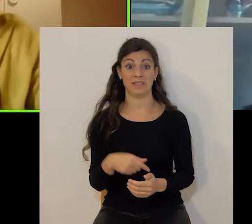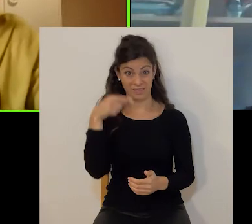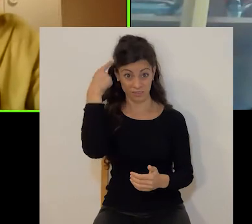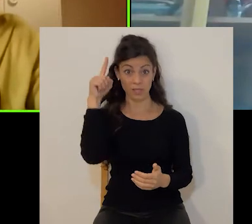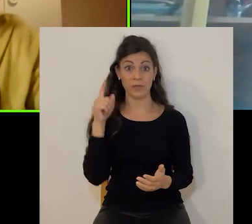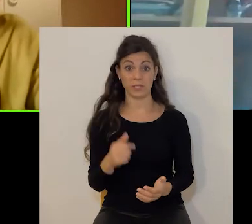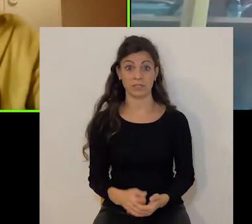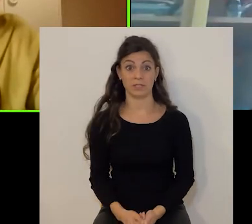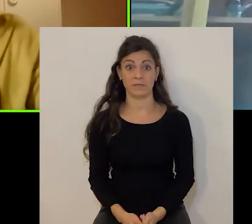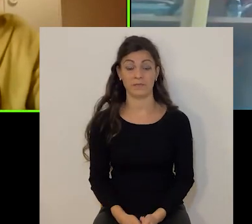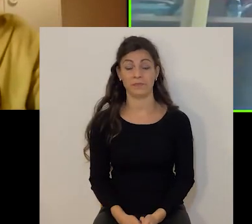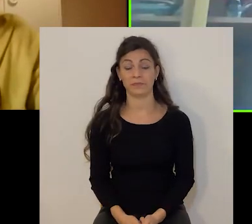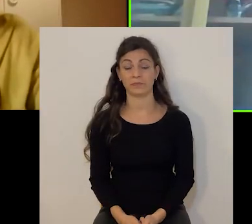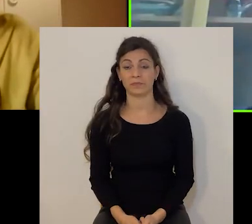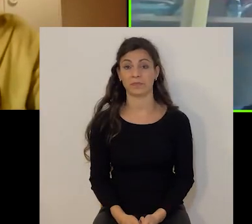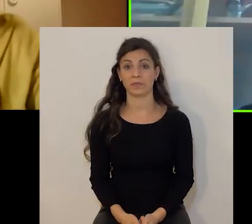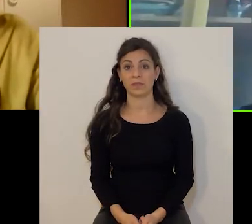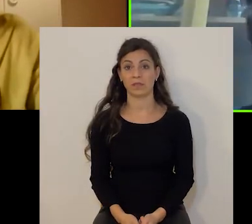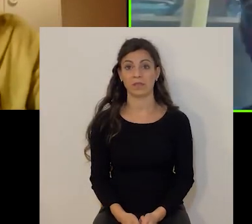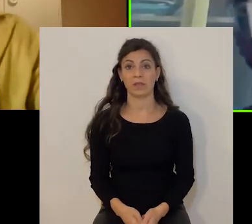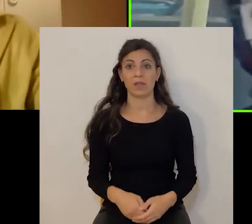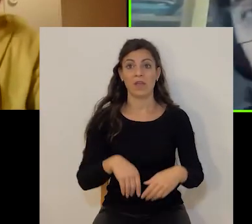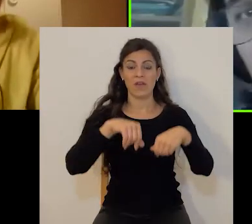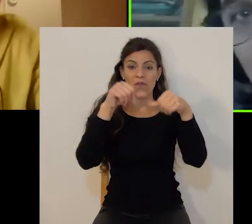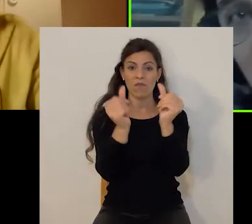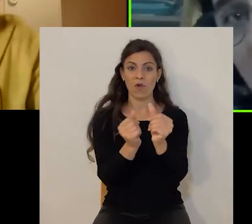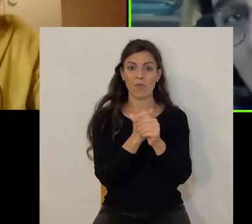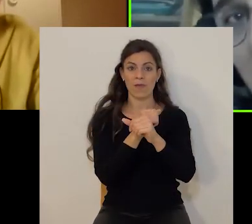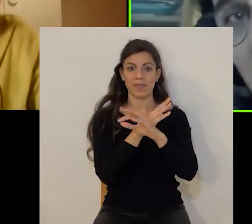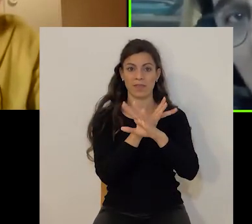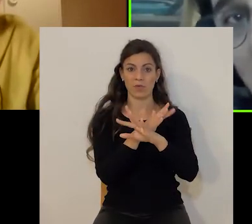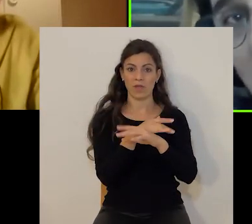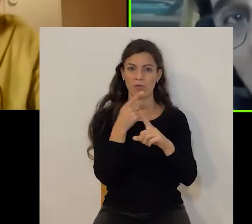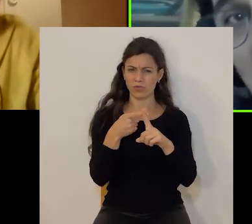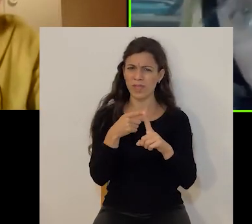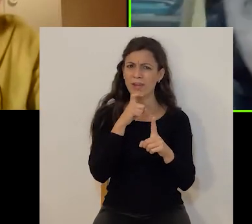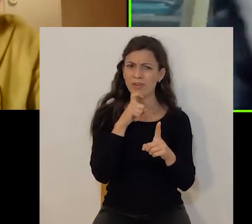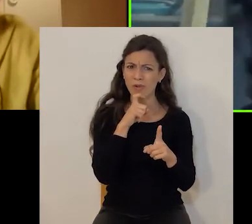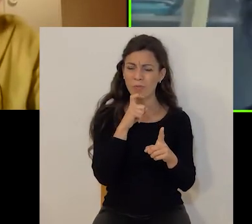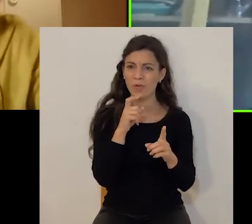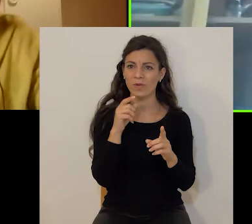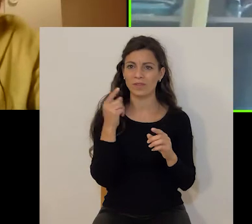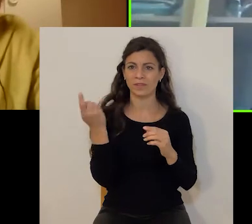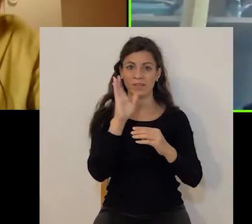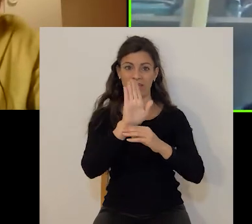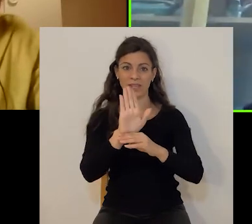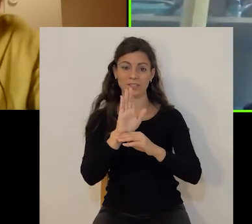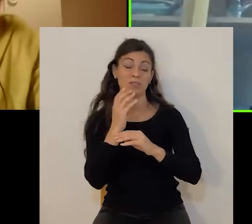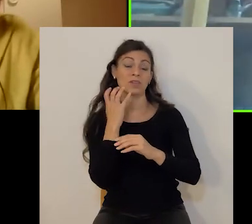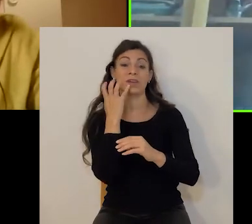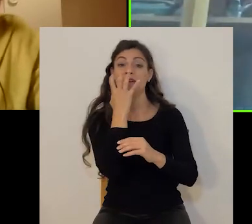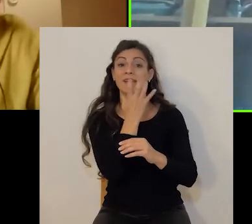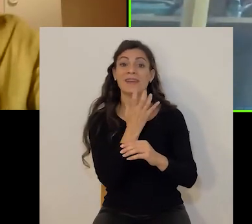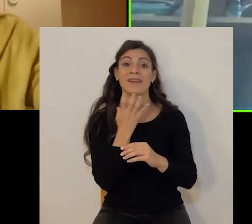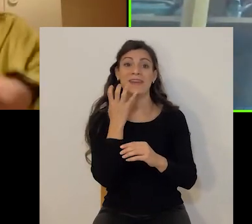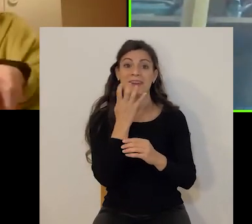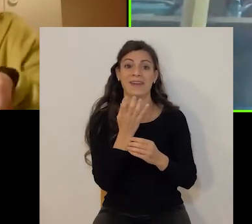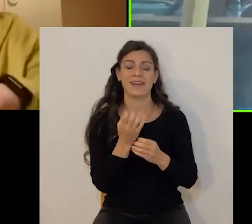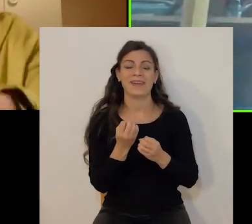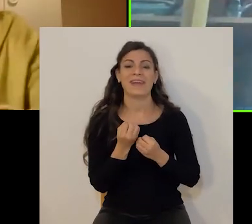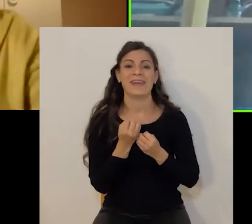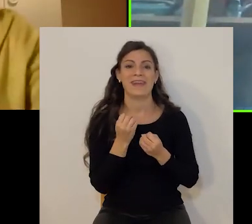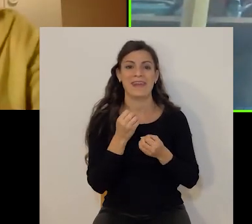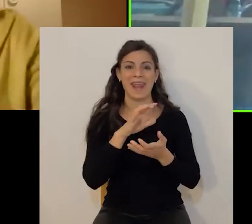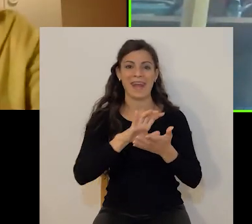¿sabes? Sí. Y luego formas de utilizar juego. Por ejemplo, Quest Story. Esto son narrativas, es un juego que hay en el mercado, pero nosotros